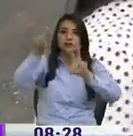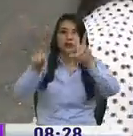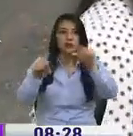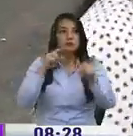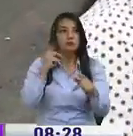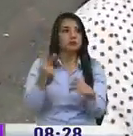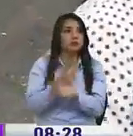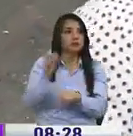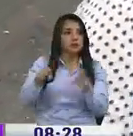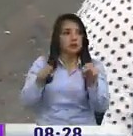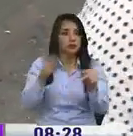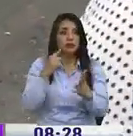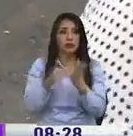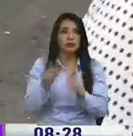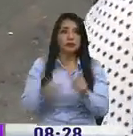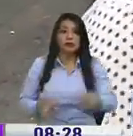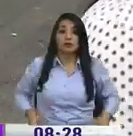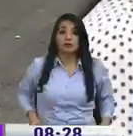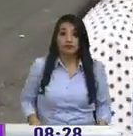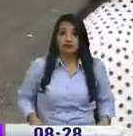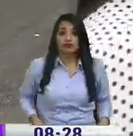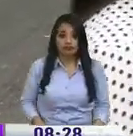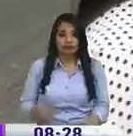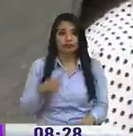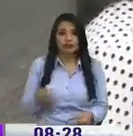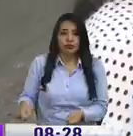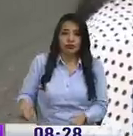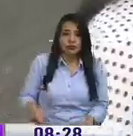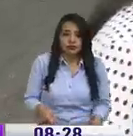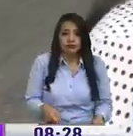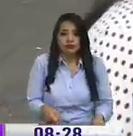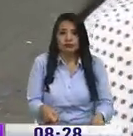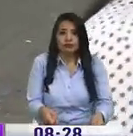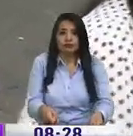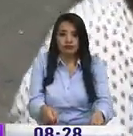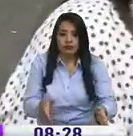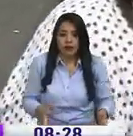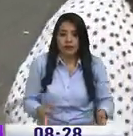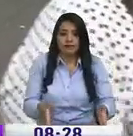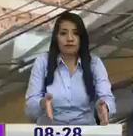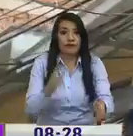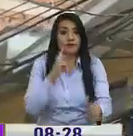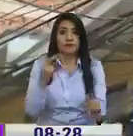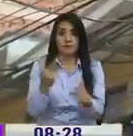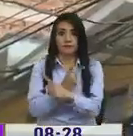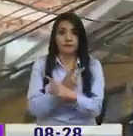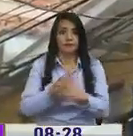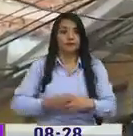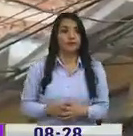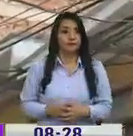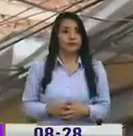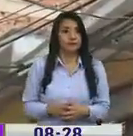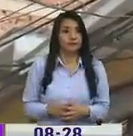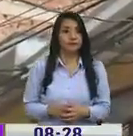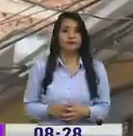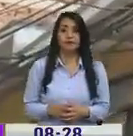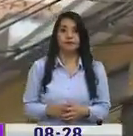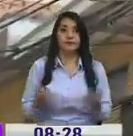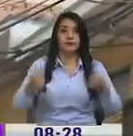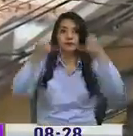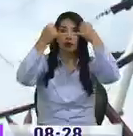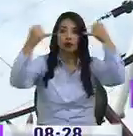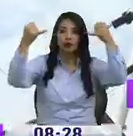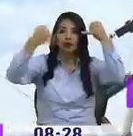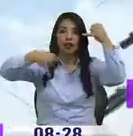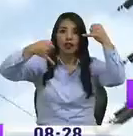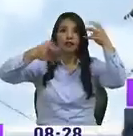se movilizan con silla de ruedas, de igual manera les toca bajarse fuera de la acera. Es un peligro. Aún hay más. Cables cortados cuelgan